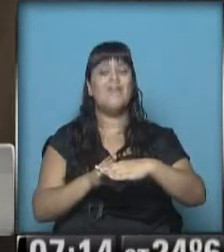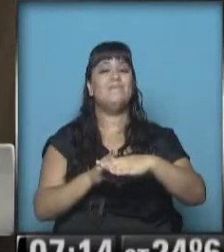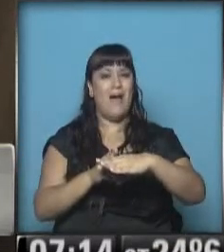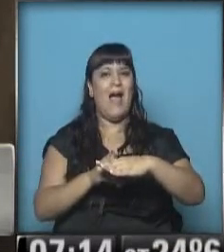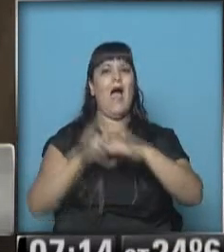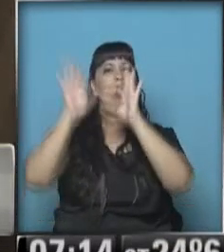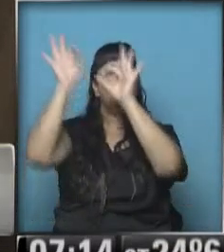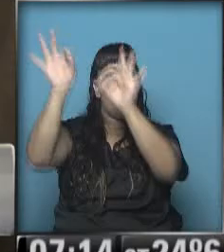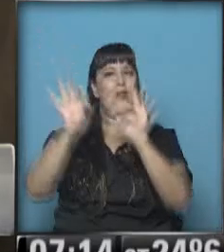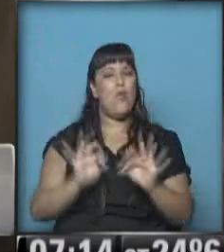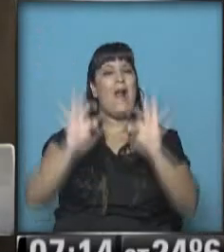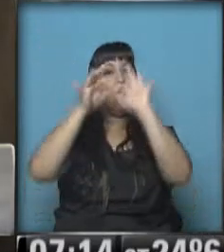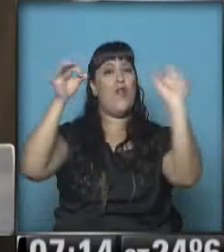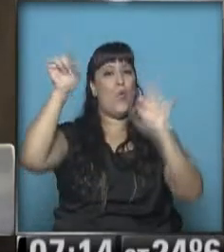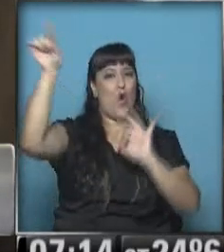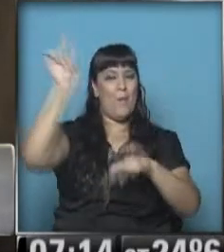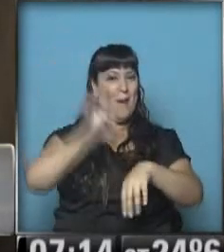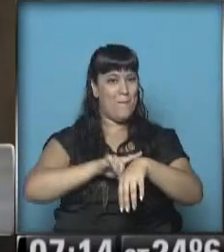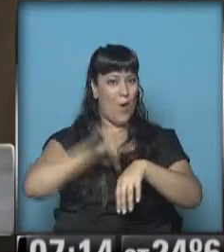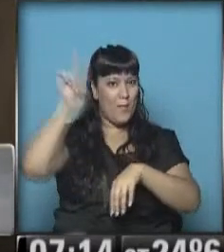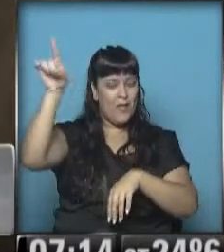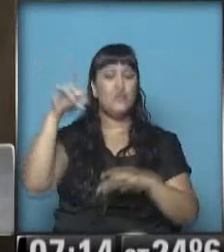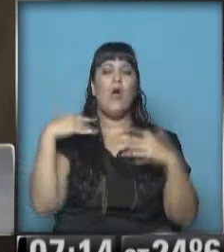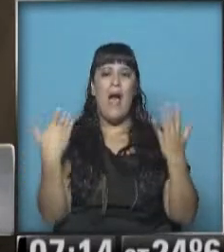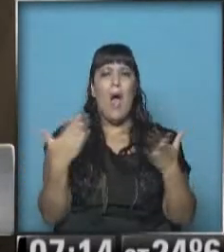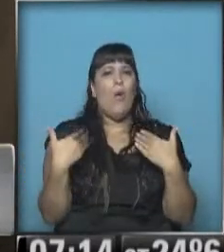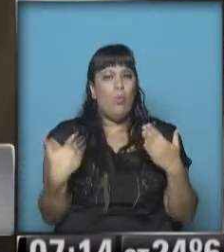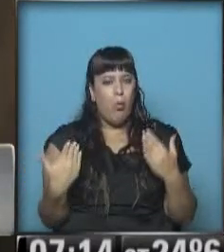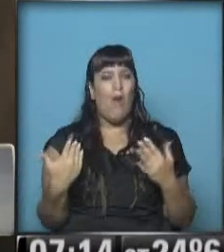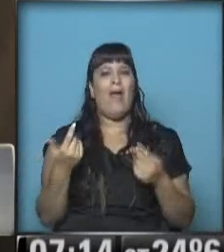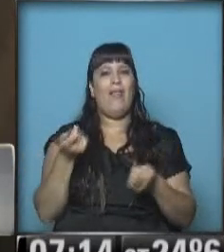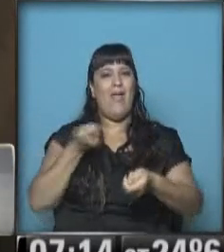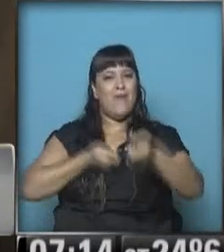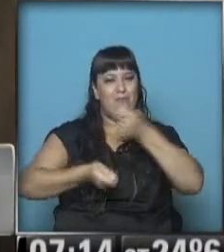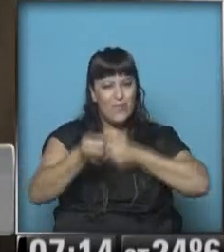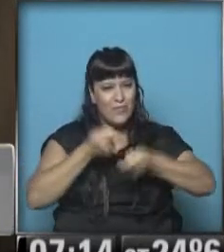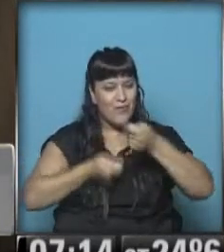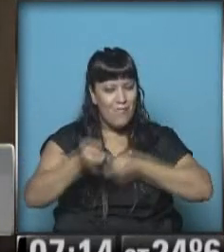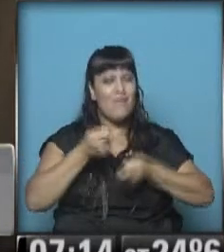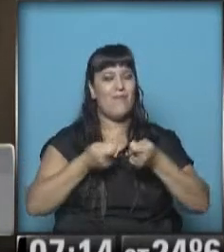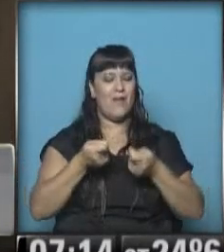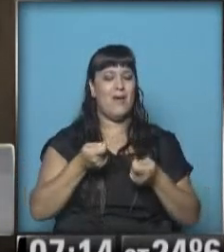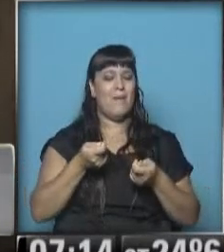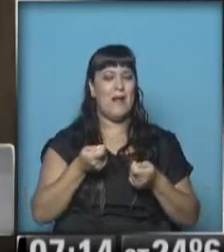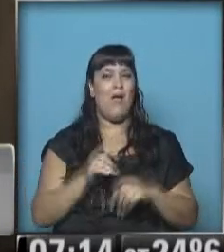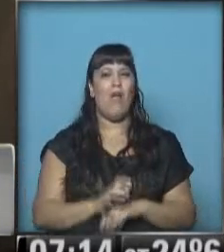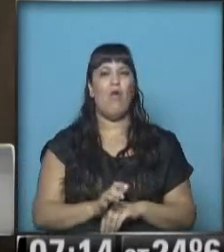el receso de Europa y nos permita, a través de un mercado más amplio, poder